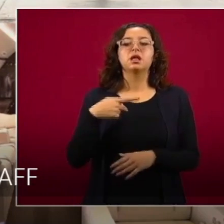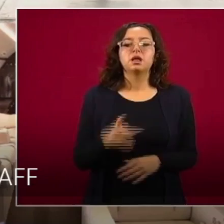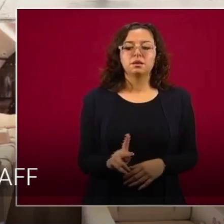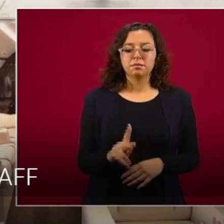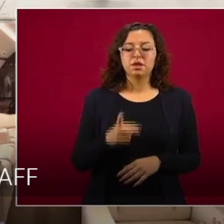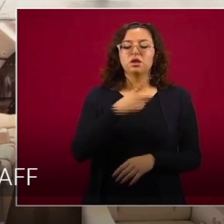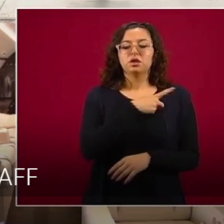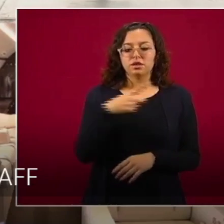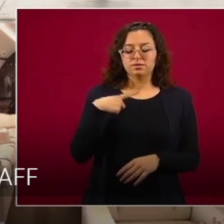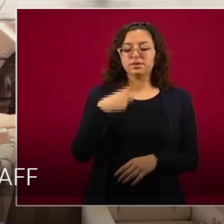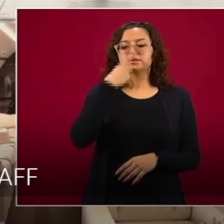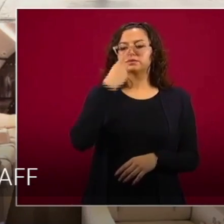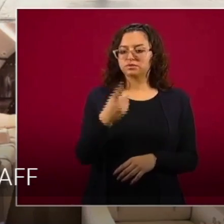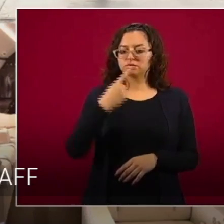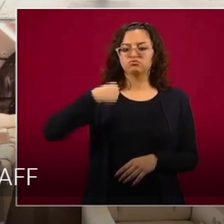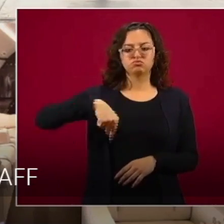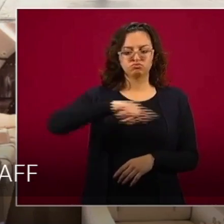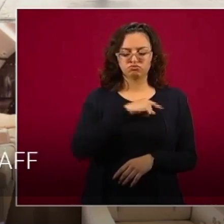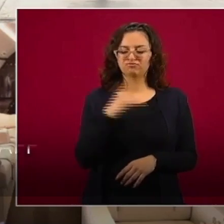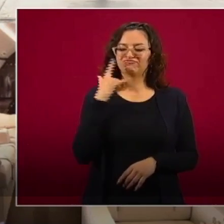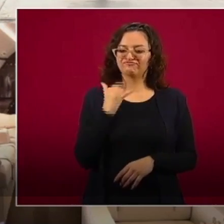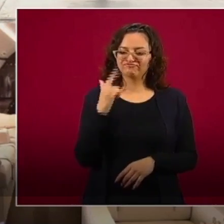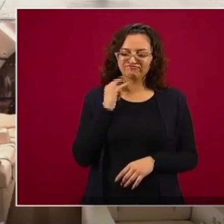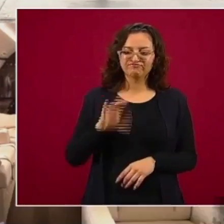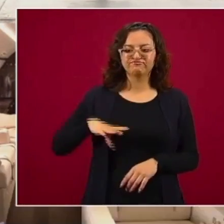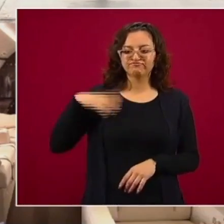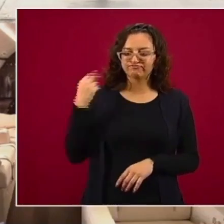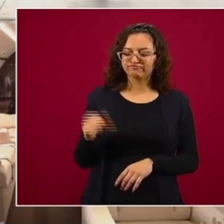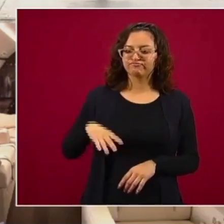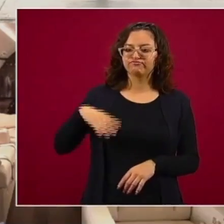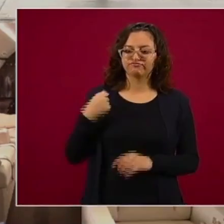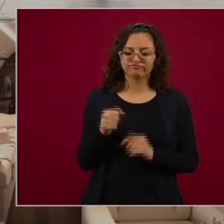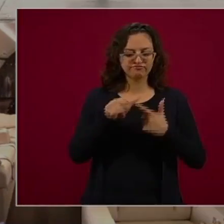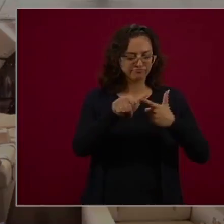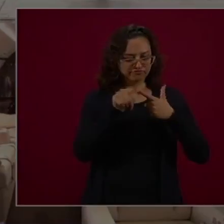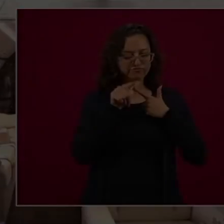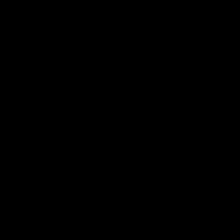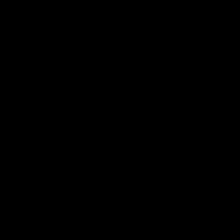mencionar que vamos a seguir trabajando en este esfuerzo, vamos a concretar estas ventas.